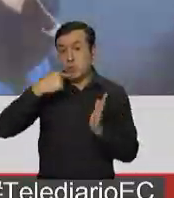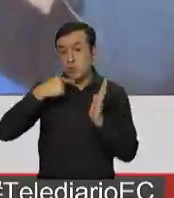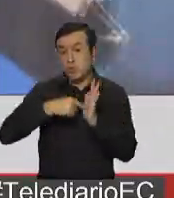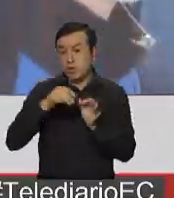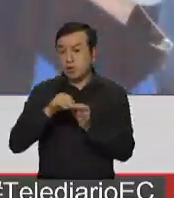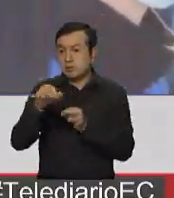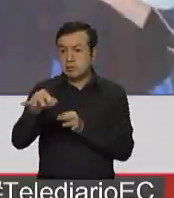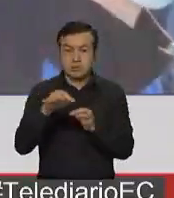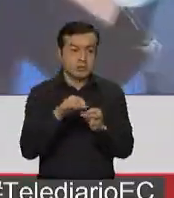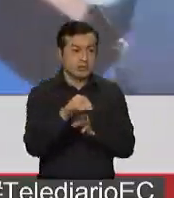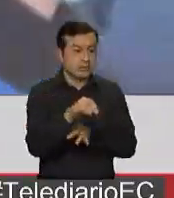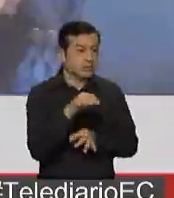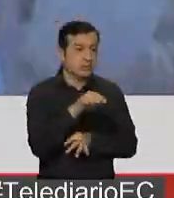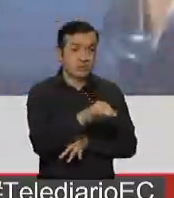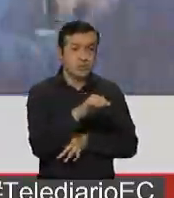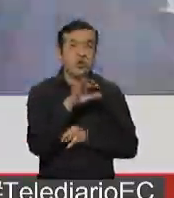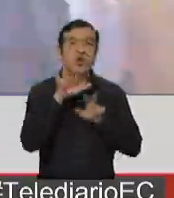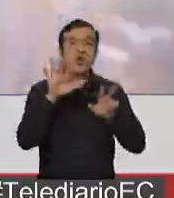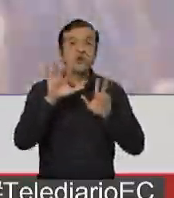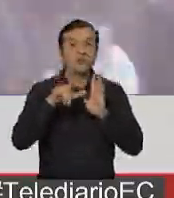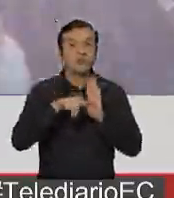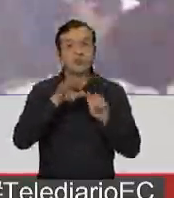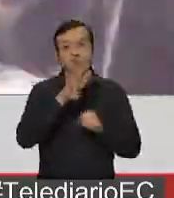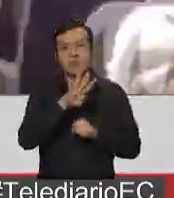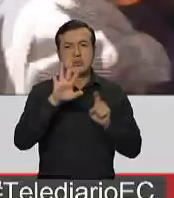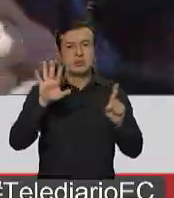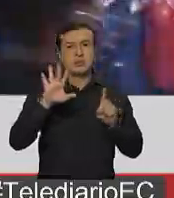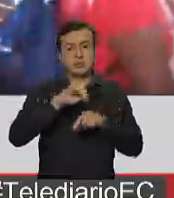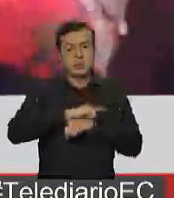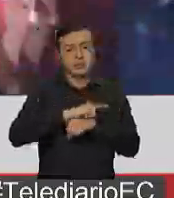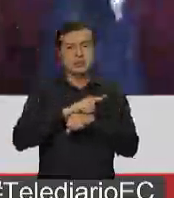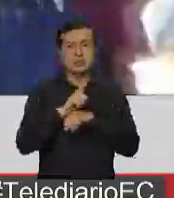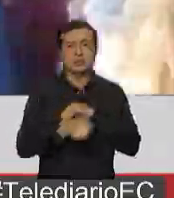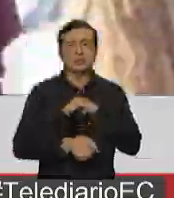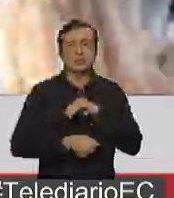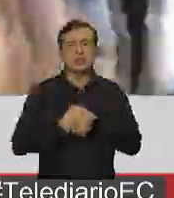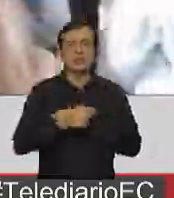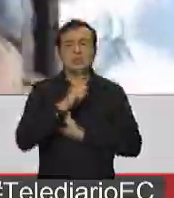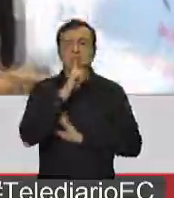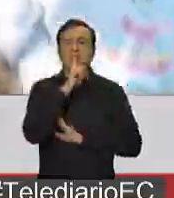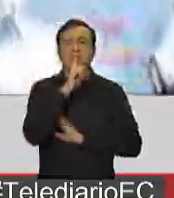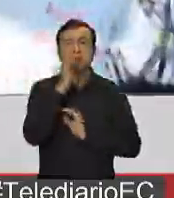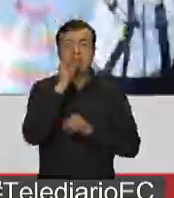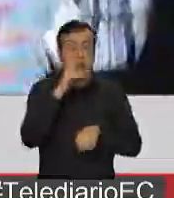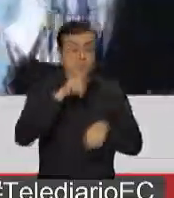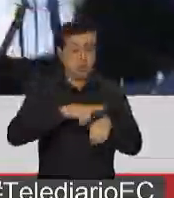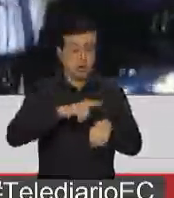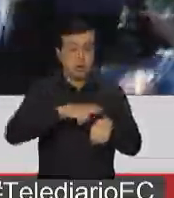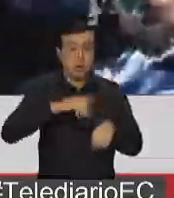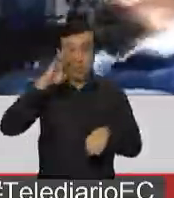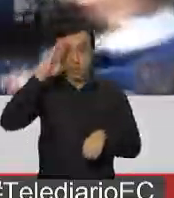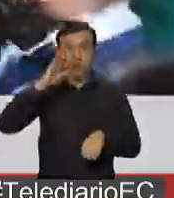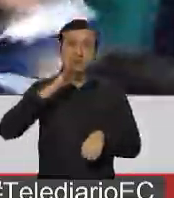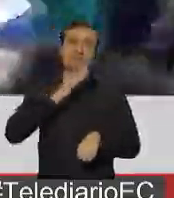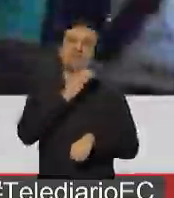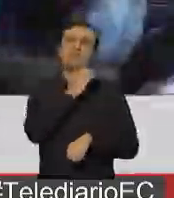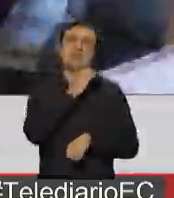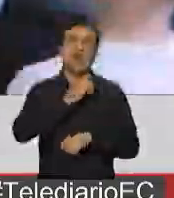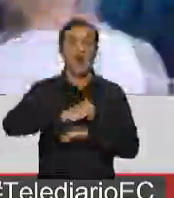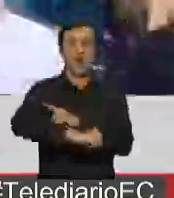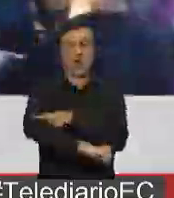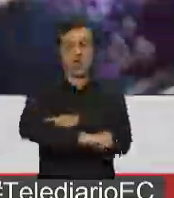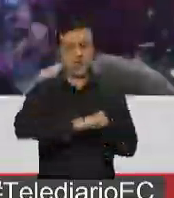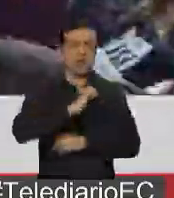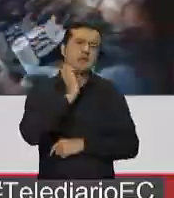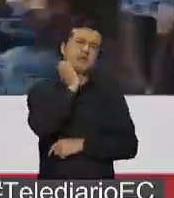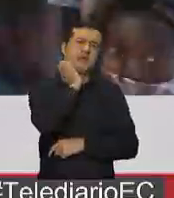Düsseldorf, guardaron 8 minutos y 46 segundos de silencio, exactamente el tiempo que el policía presionó con su rodilla el cuello